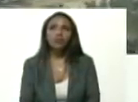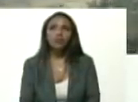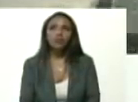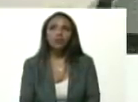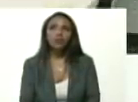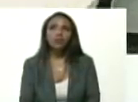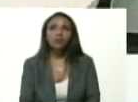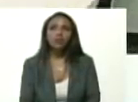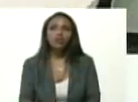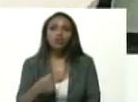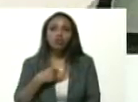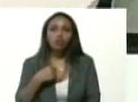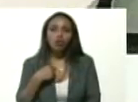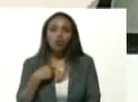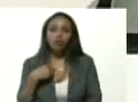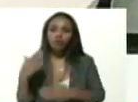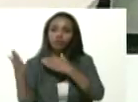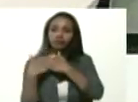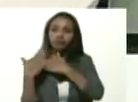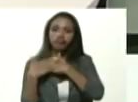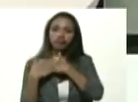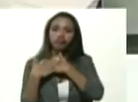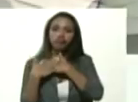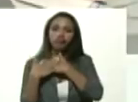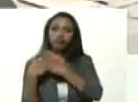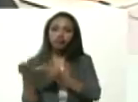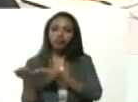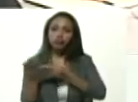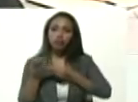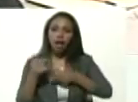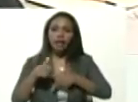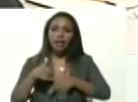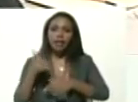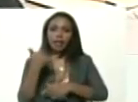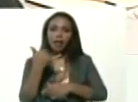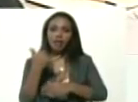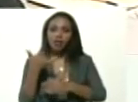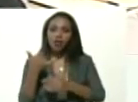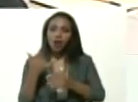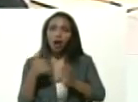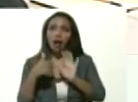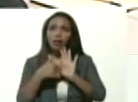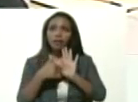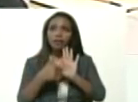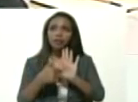He recibido por este teléfono que ustedes me ven aquí,